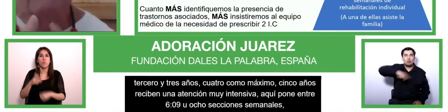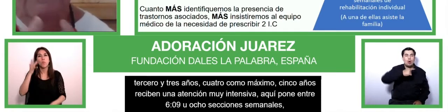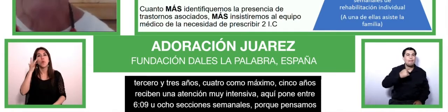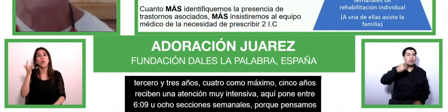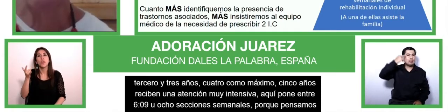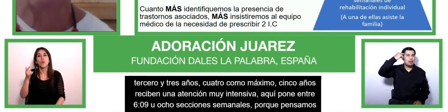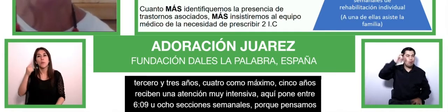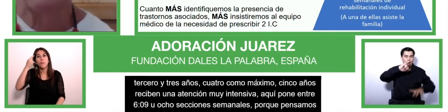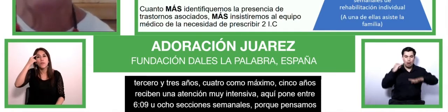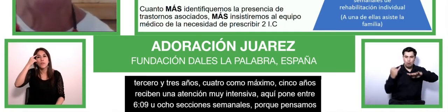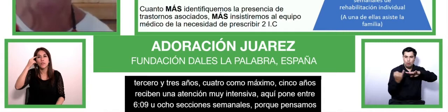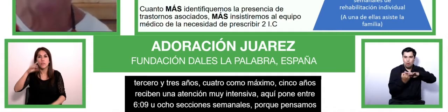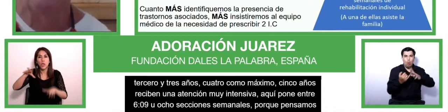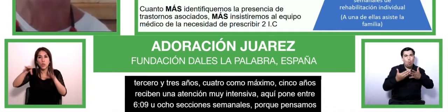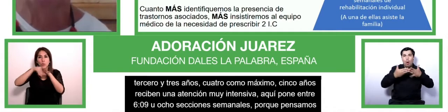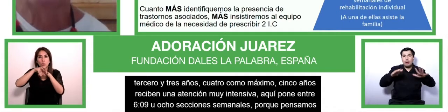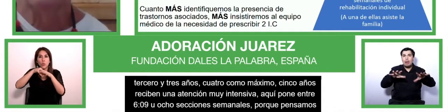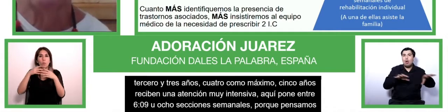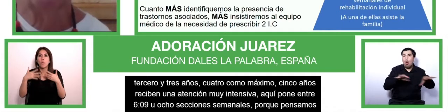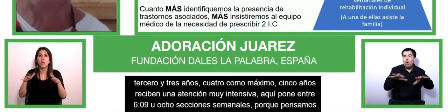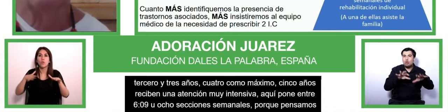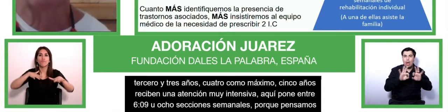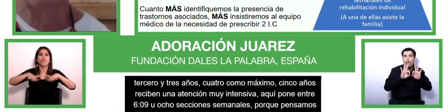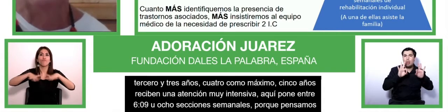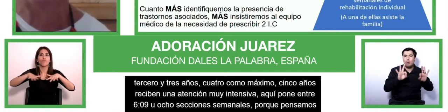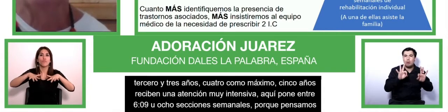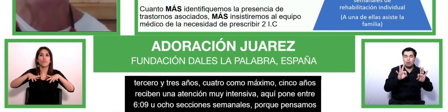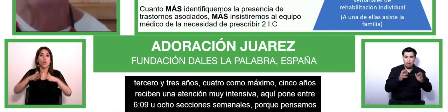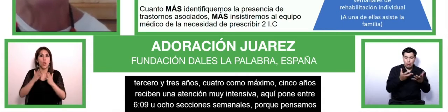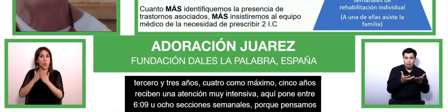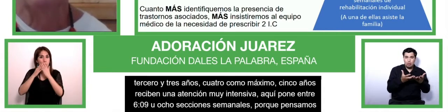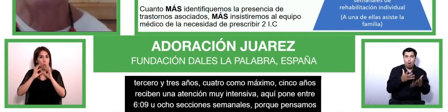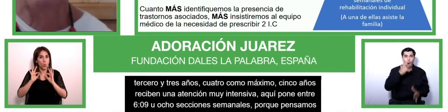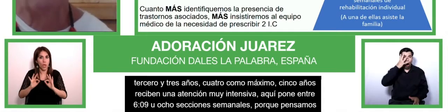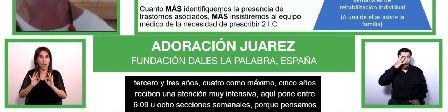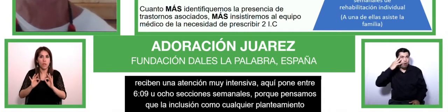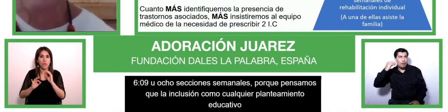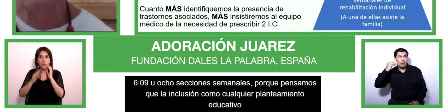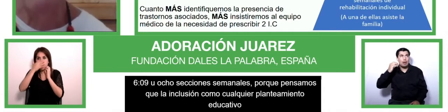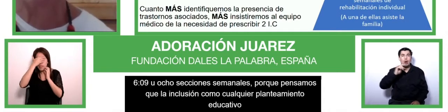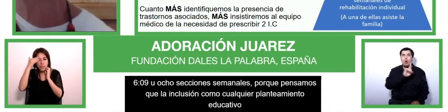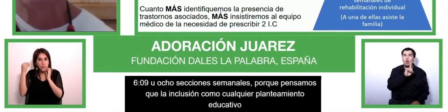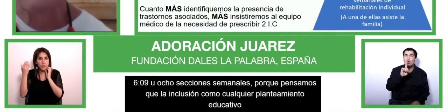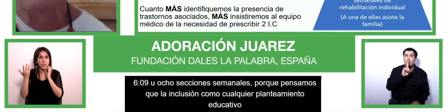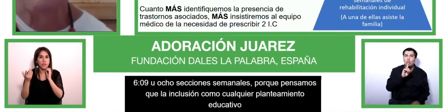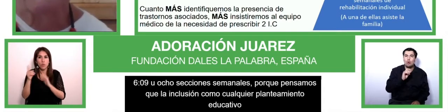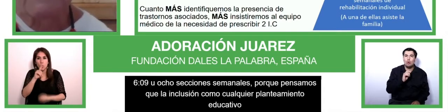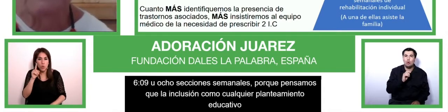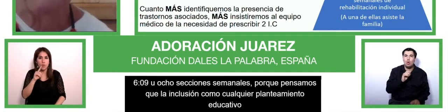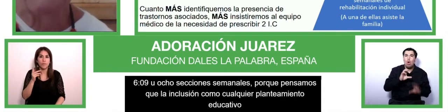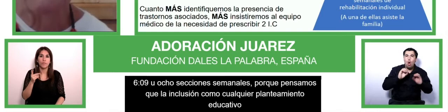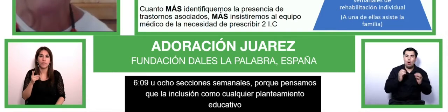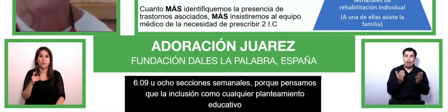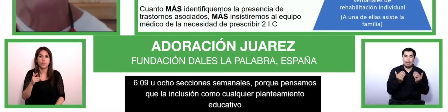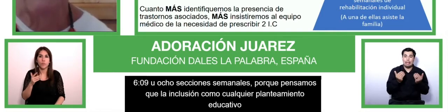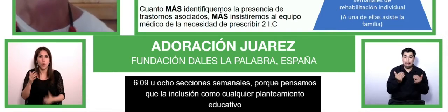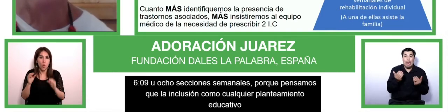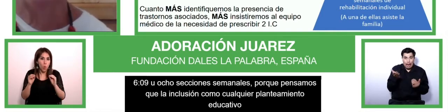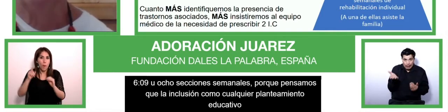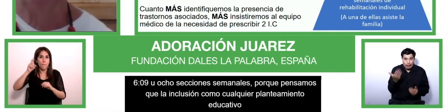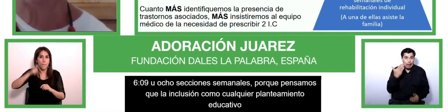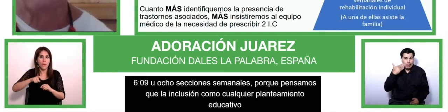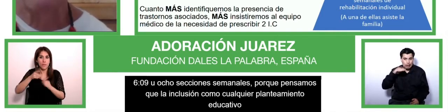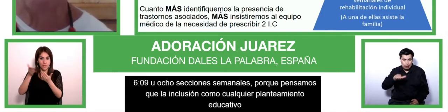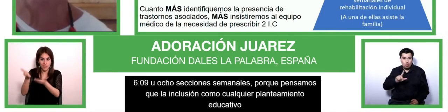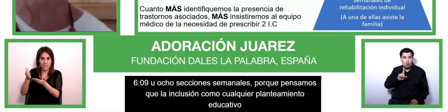cualquier planteamiento educativo, no tiene que olvidar y no tiene que obviar las necesidades que tienen